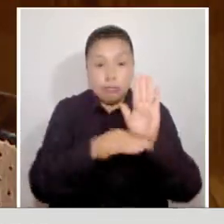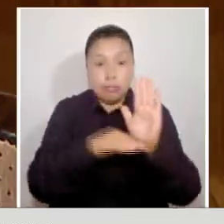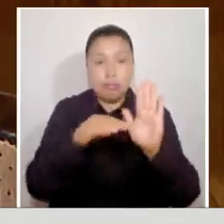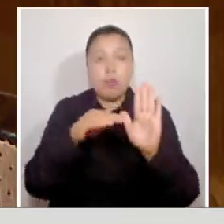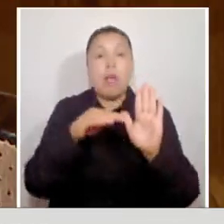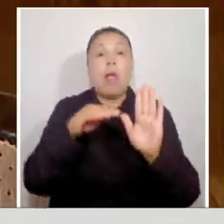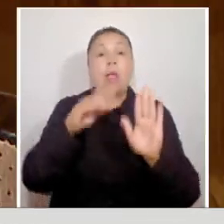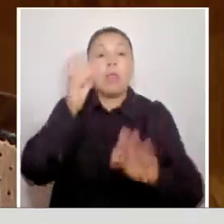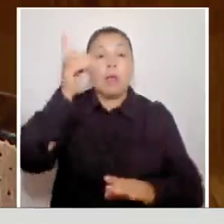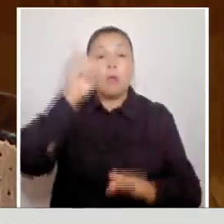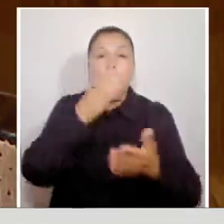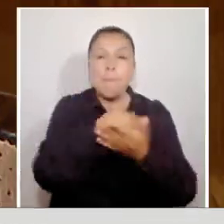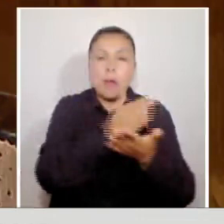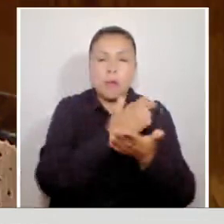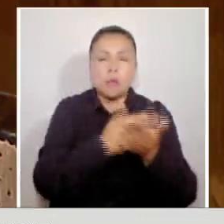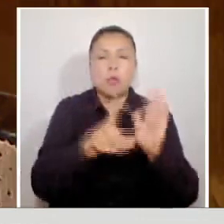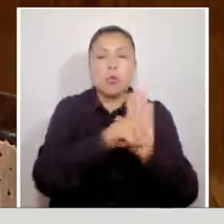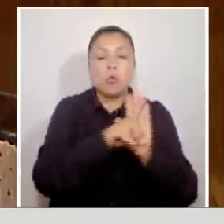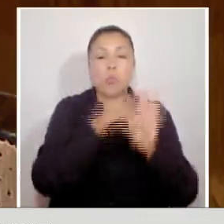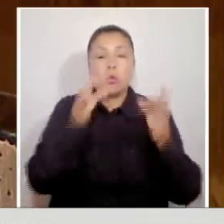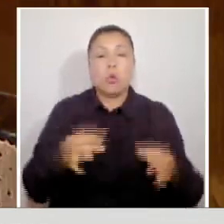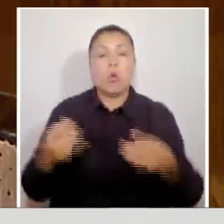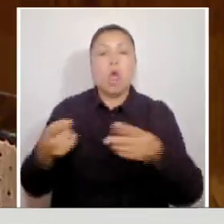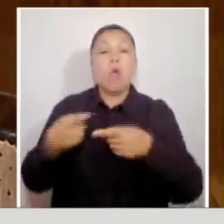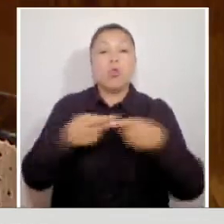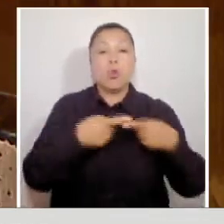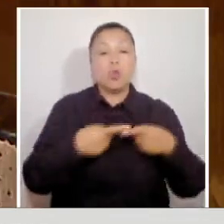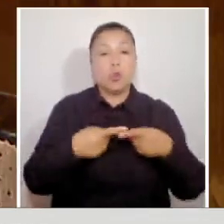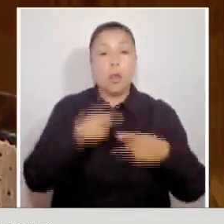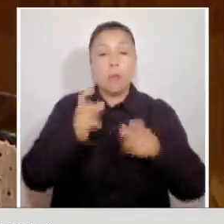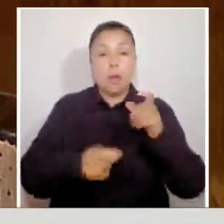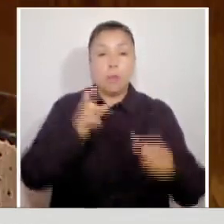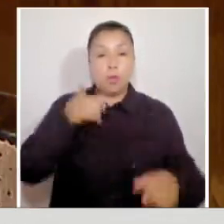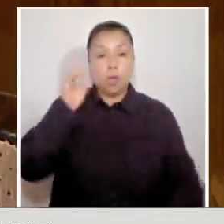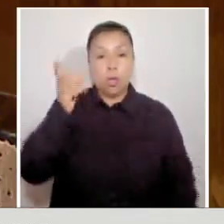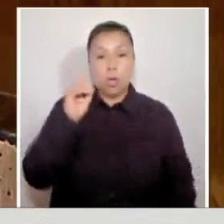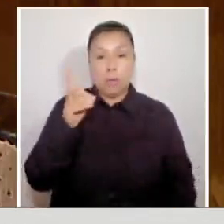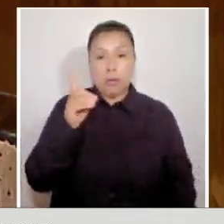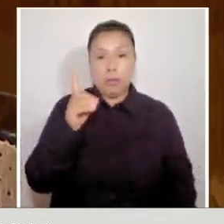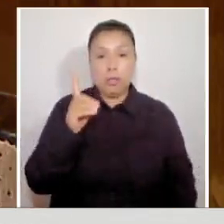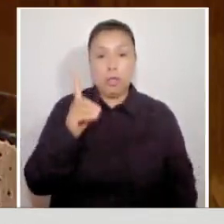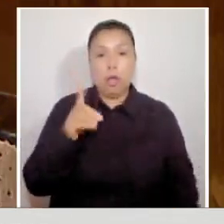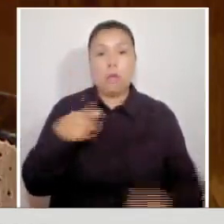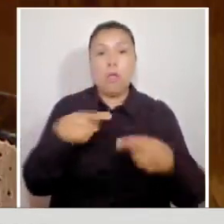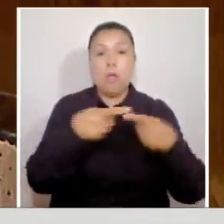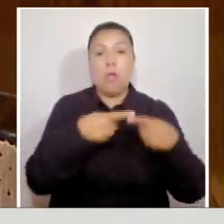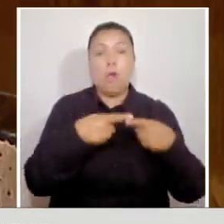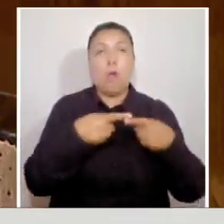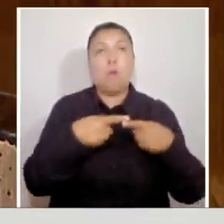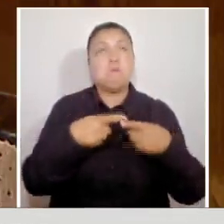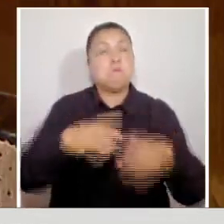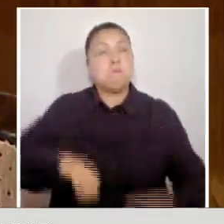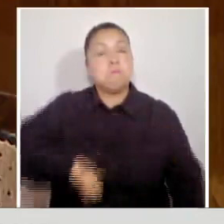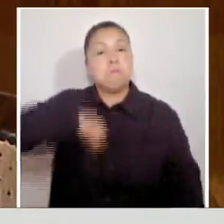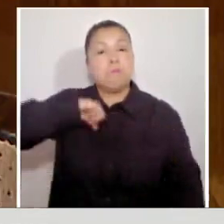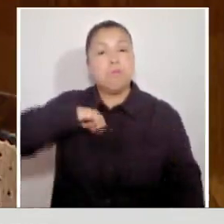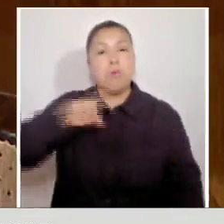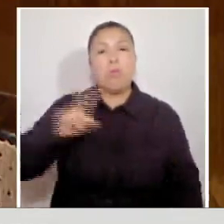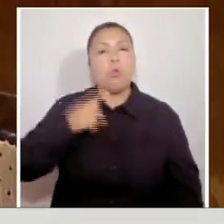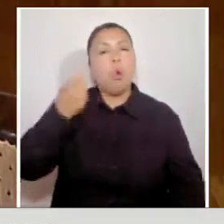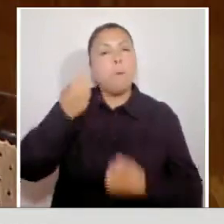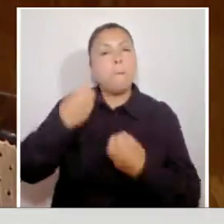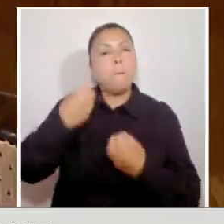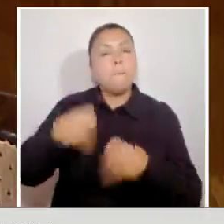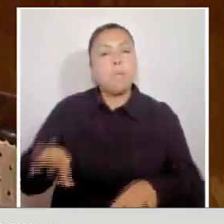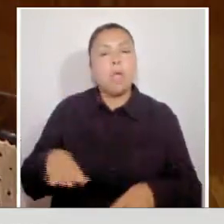perfeccionar la legislación de seguridad Social para las personas con discapacidad de forma que jóvenes no pierdan los beneficios de su plan de salud